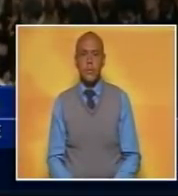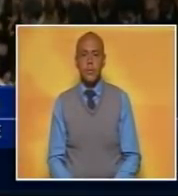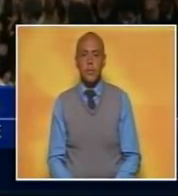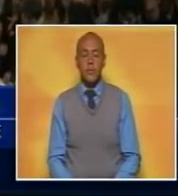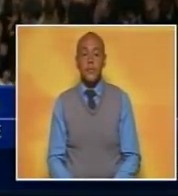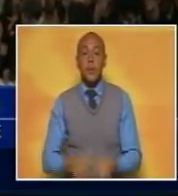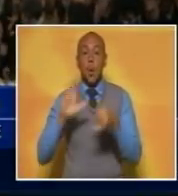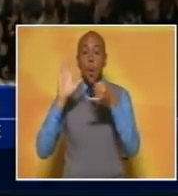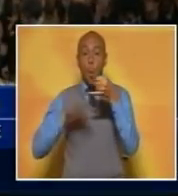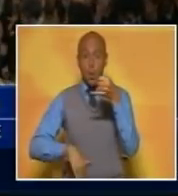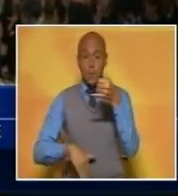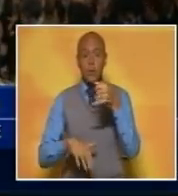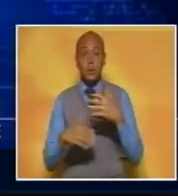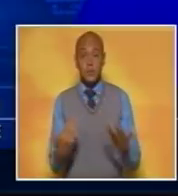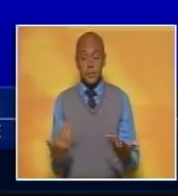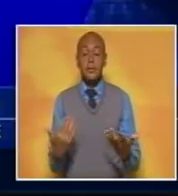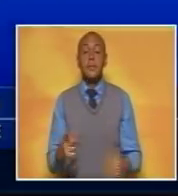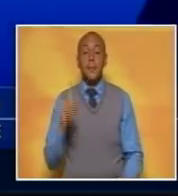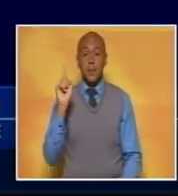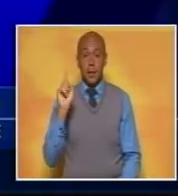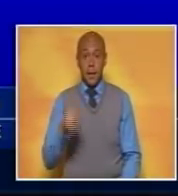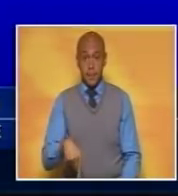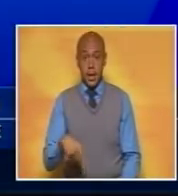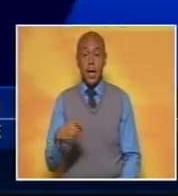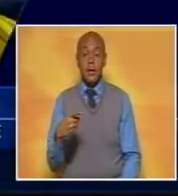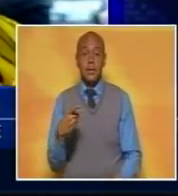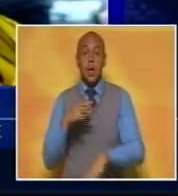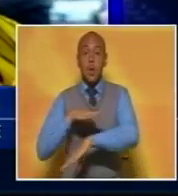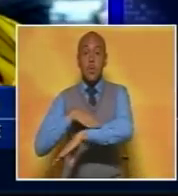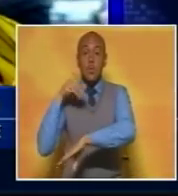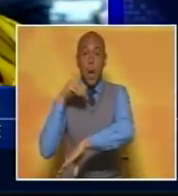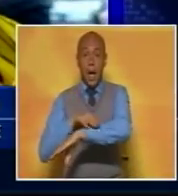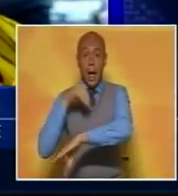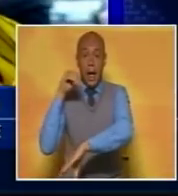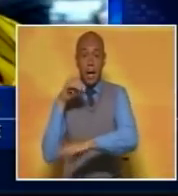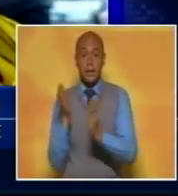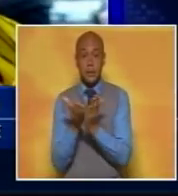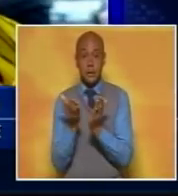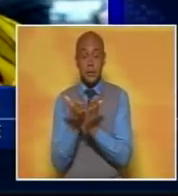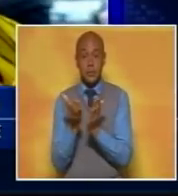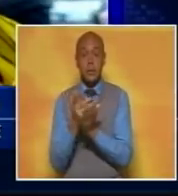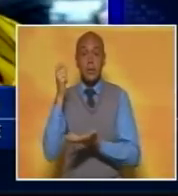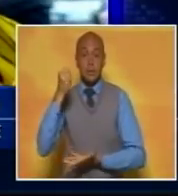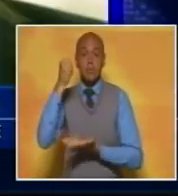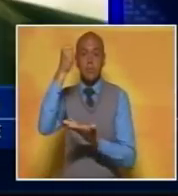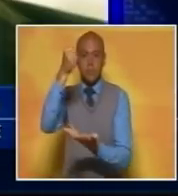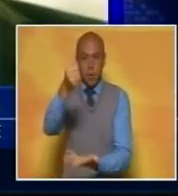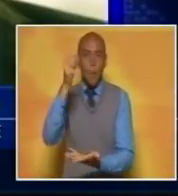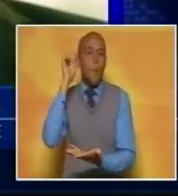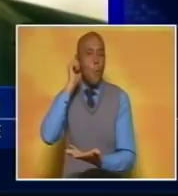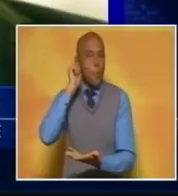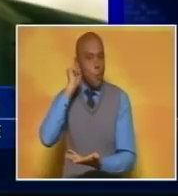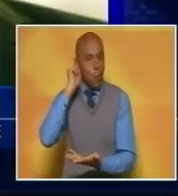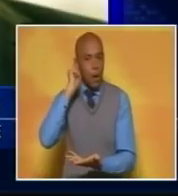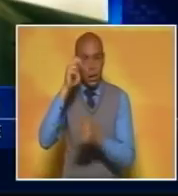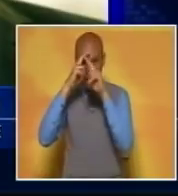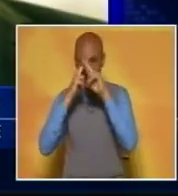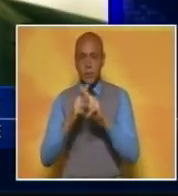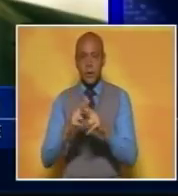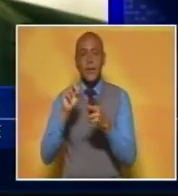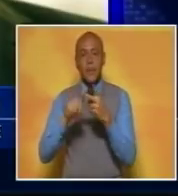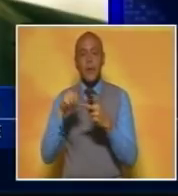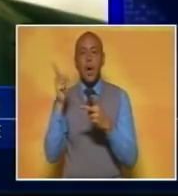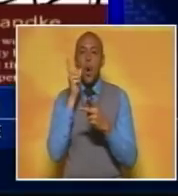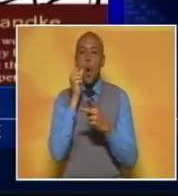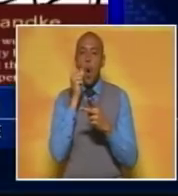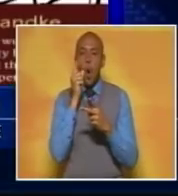Y cerramos con la Academia Sueca, que galardonó este miércoles a la escritora polaca Olga Tokarczuk y su colega